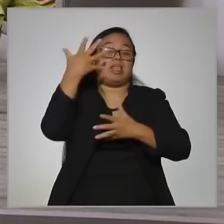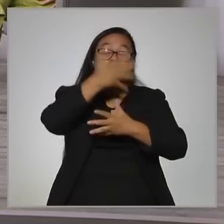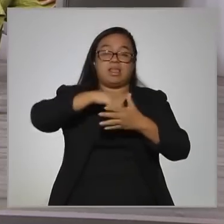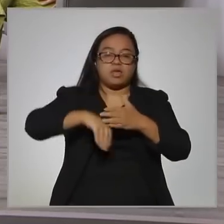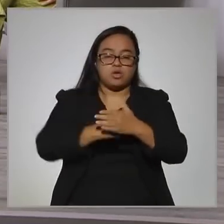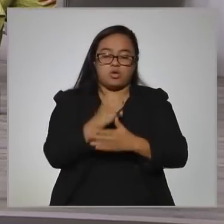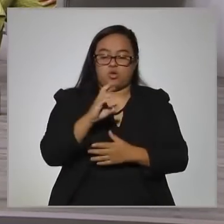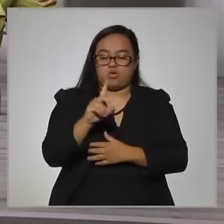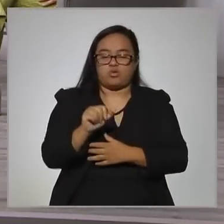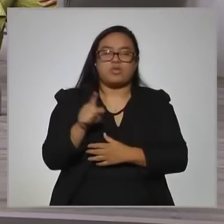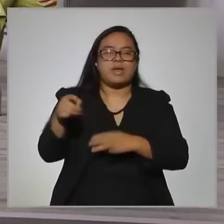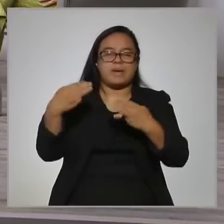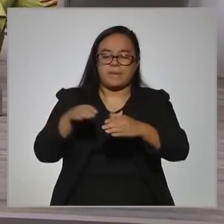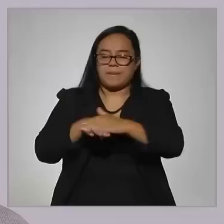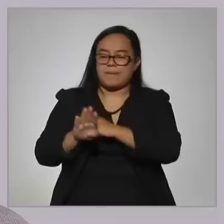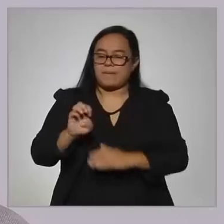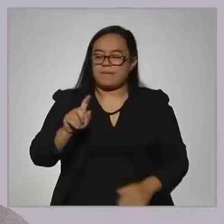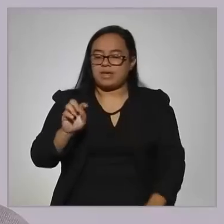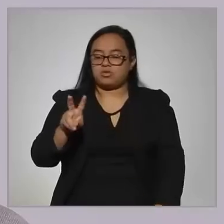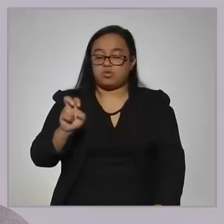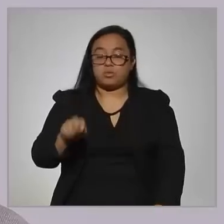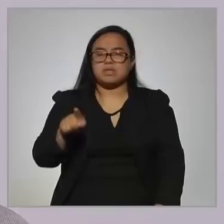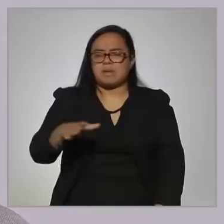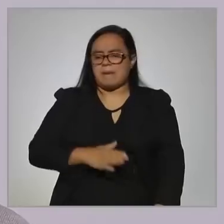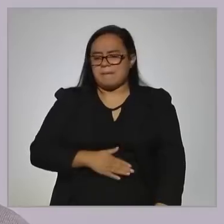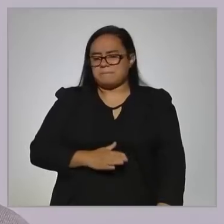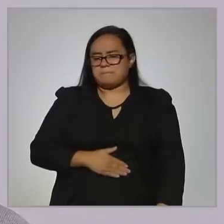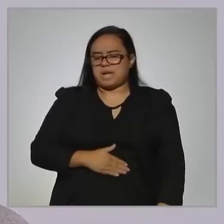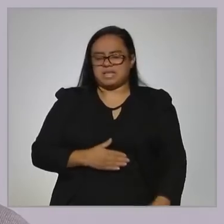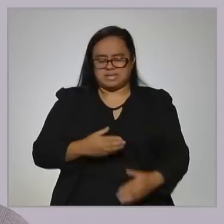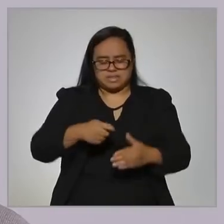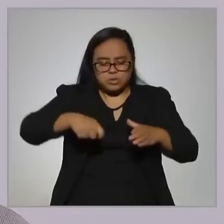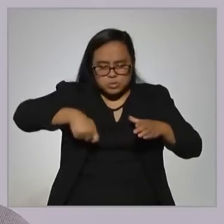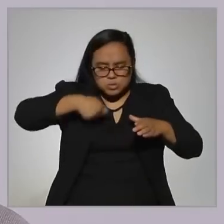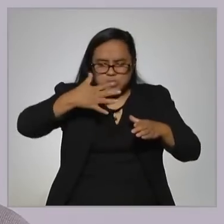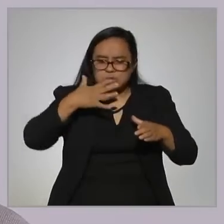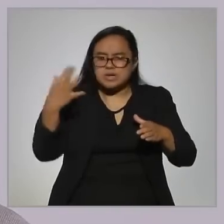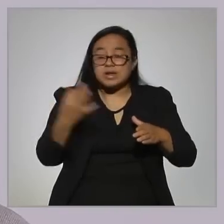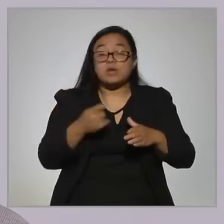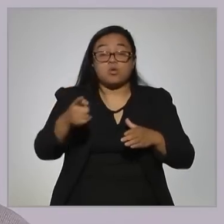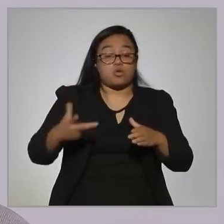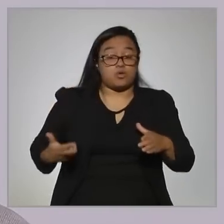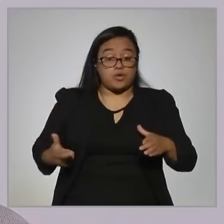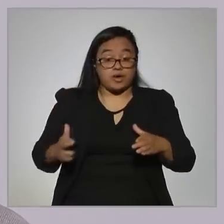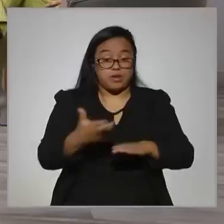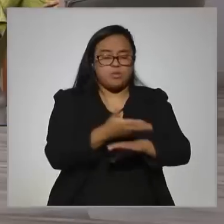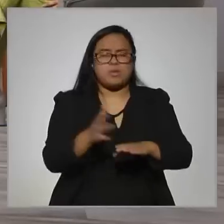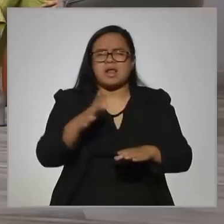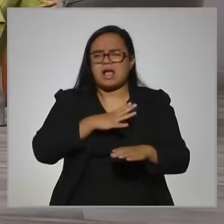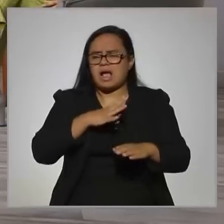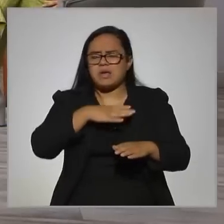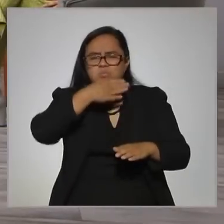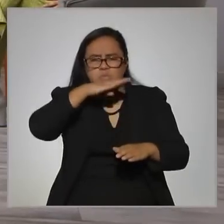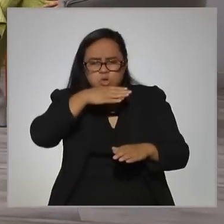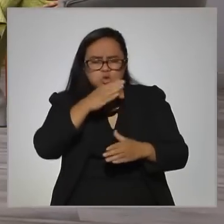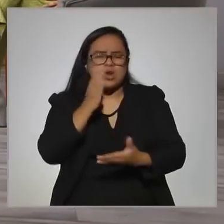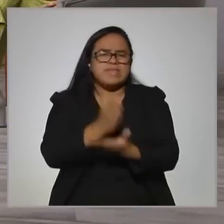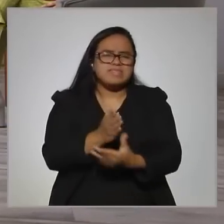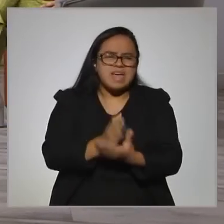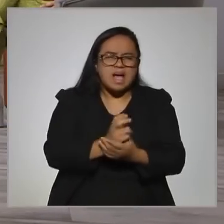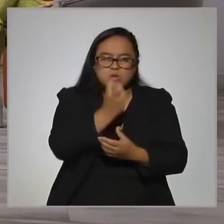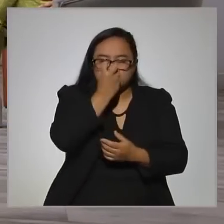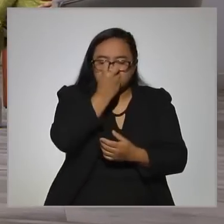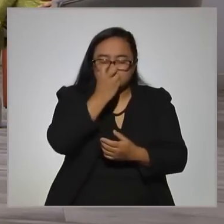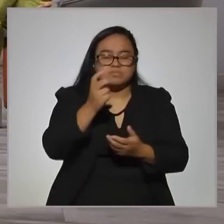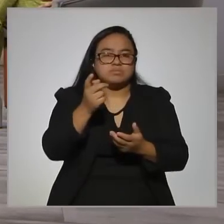mercado de Beethoven, la mejor pancita, ¿no? También en el Río Blanco tienen muy buen pozole y tacos de carnitas. No importa si